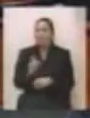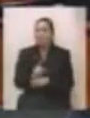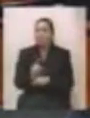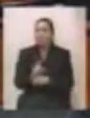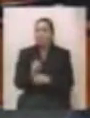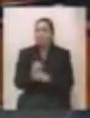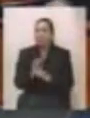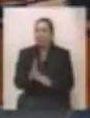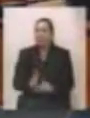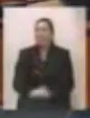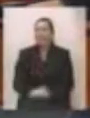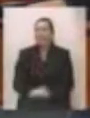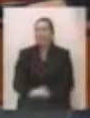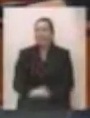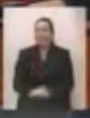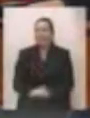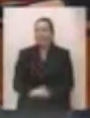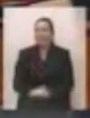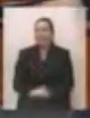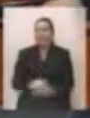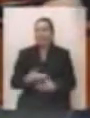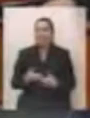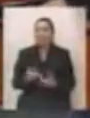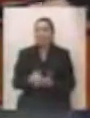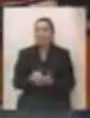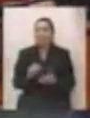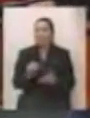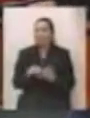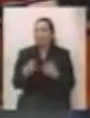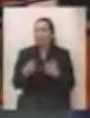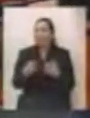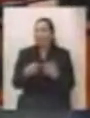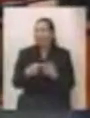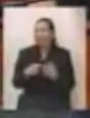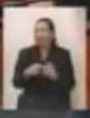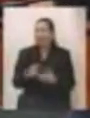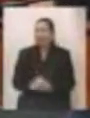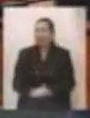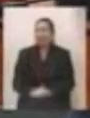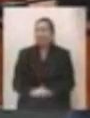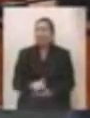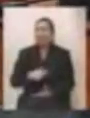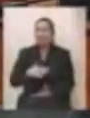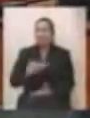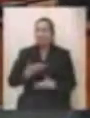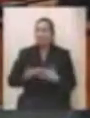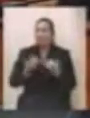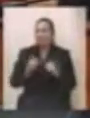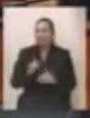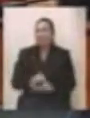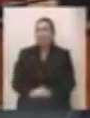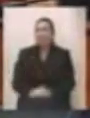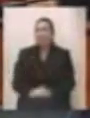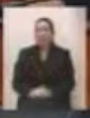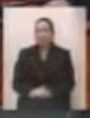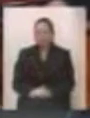educativo, formativo, que obliga a las compañías proveedoras de teléfonos, de internet, de cabinas, de lo que fuera, a poder proveer esta información